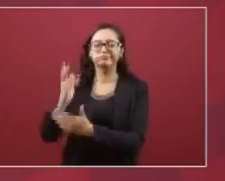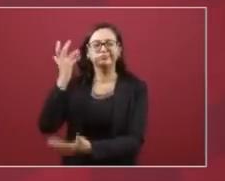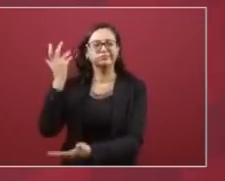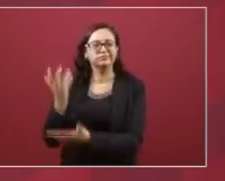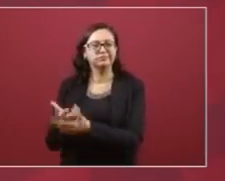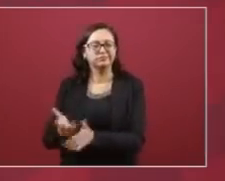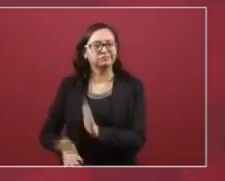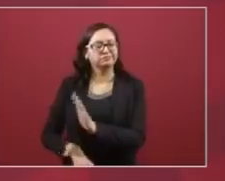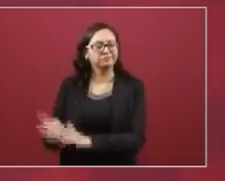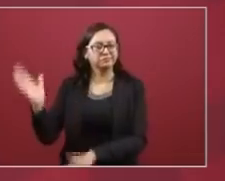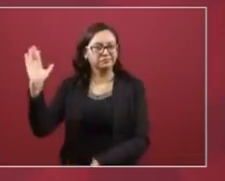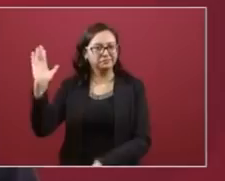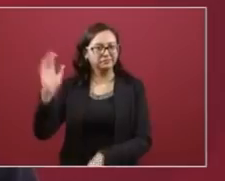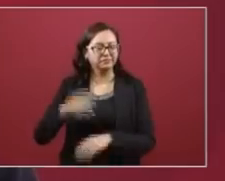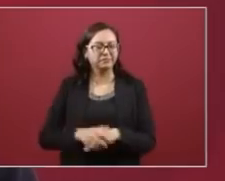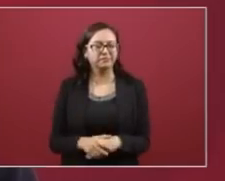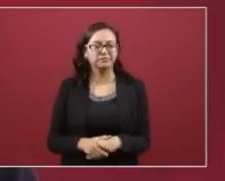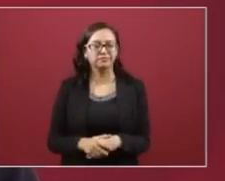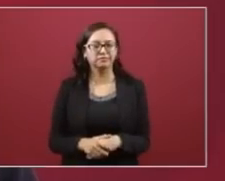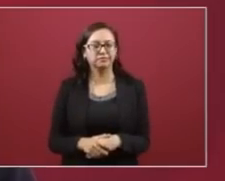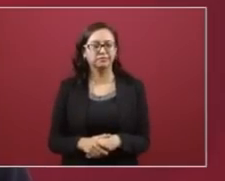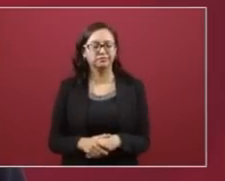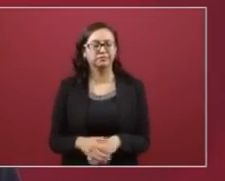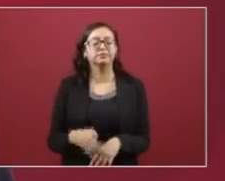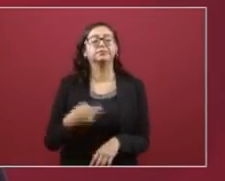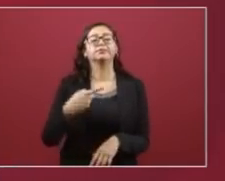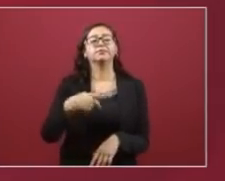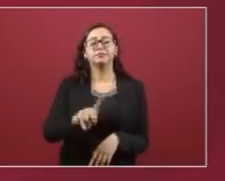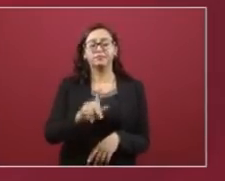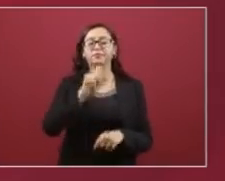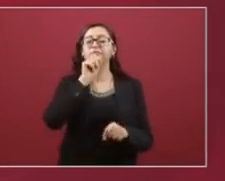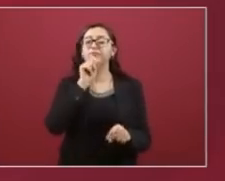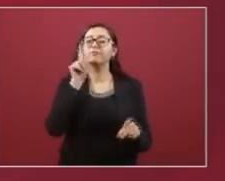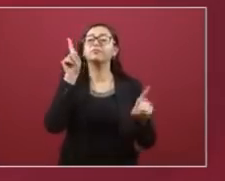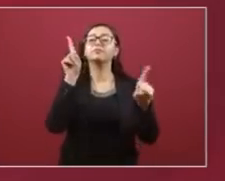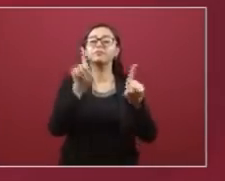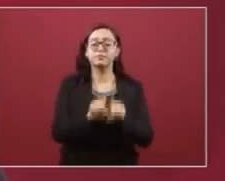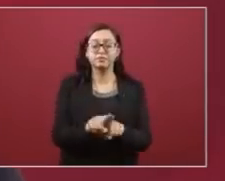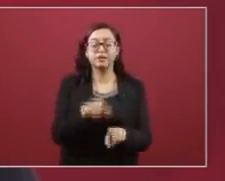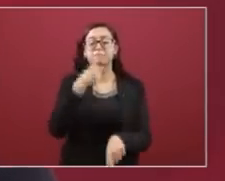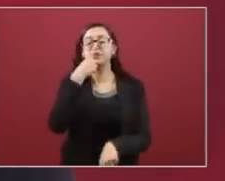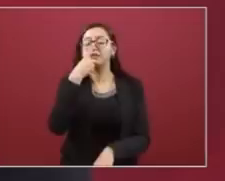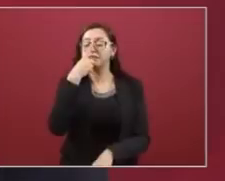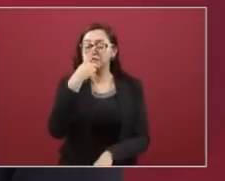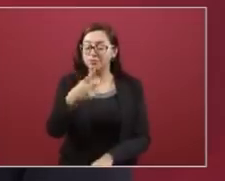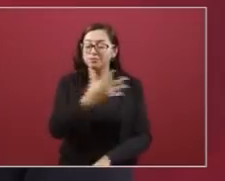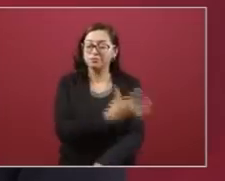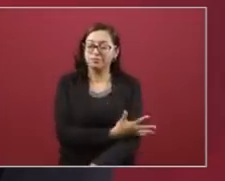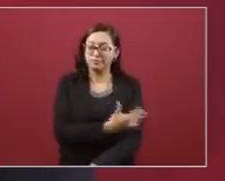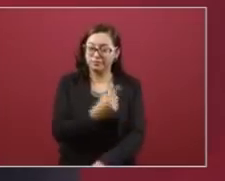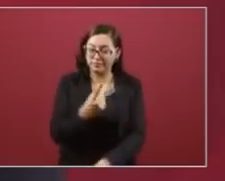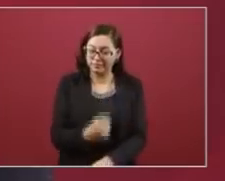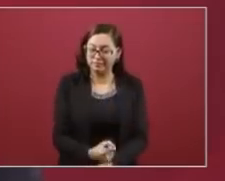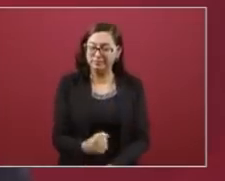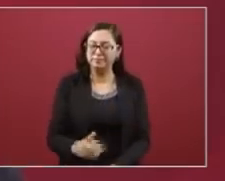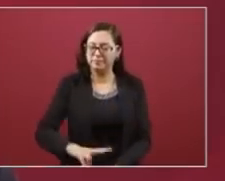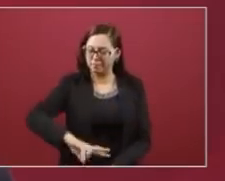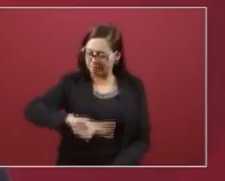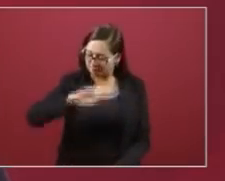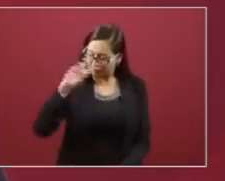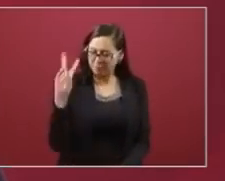inversión de ocho mil millones de dólares y que son cuatro empresas invitadas a participar las cuales han construido un promedio de